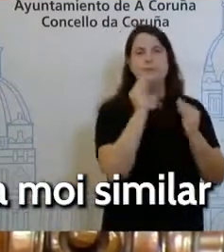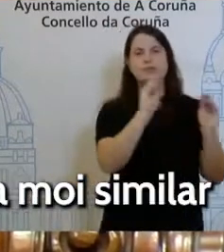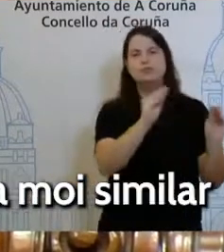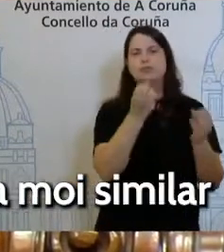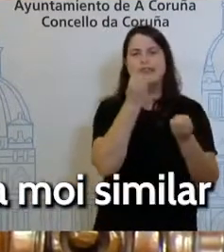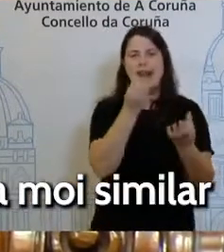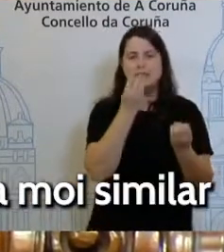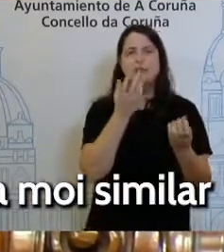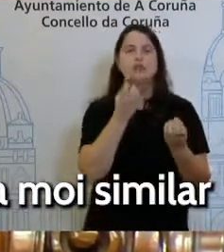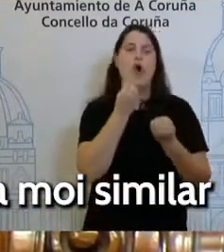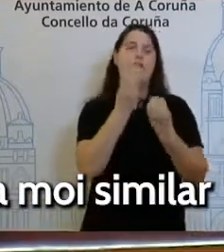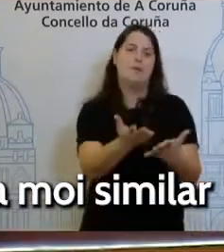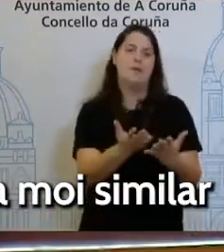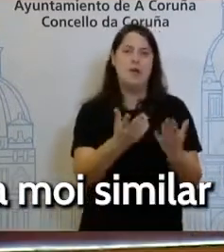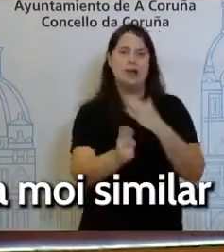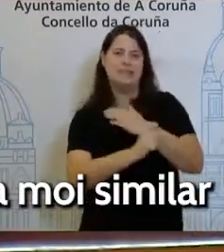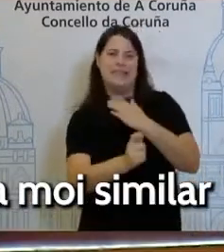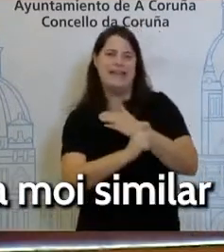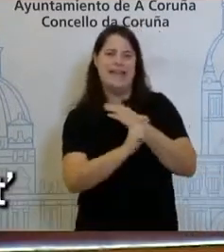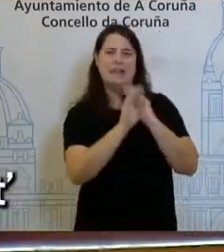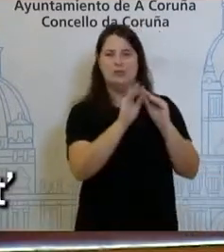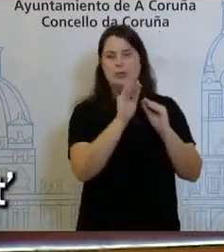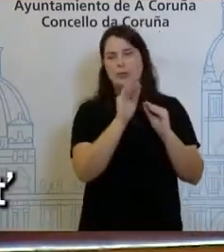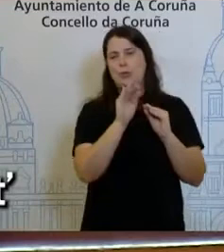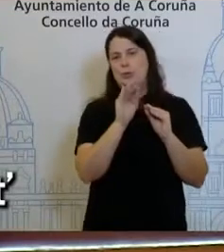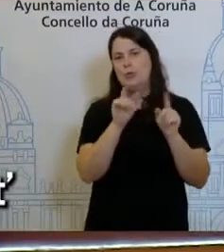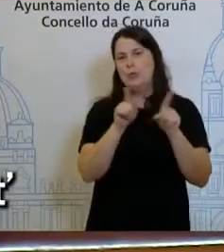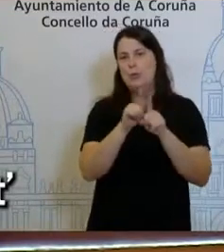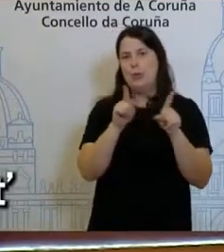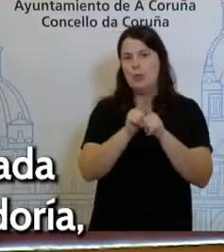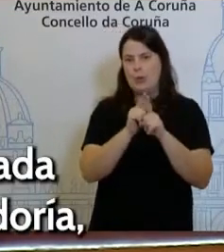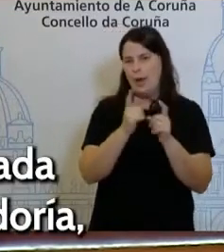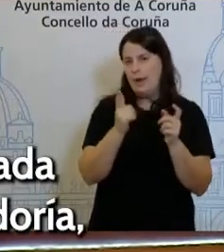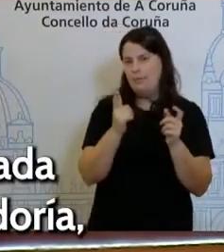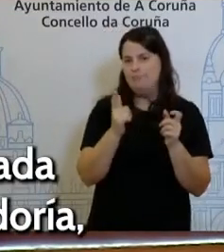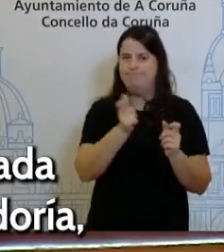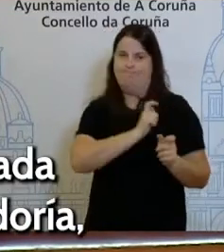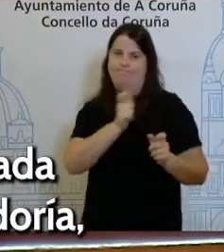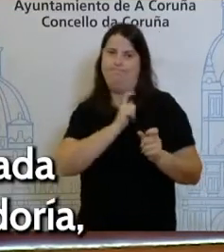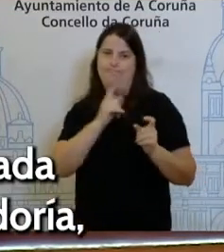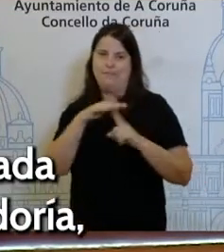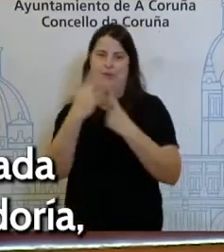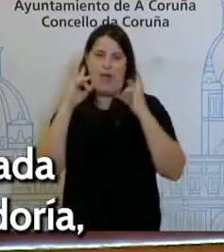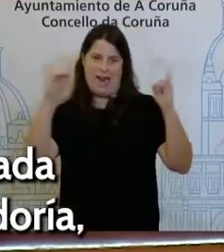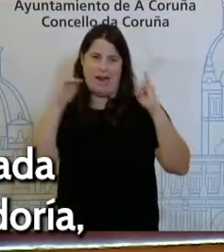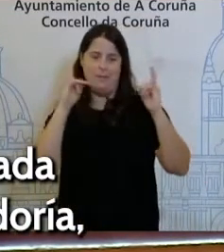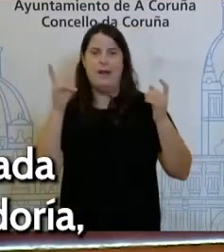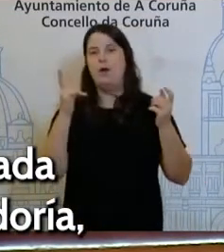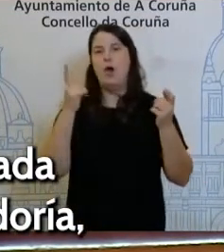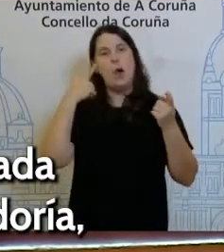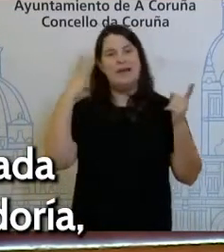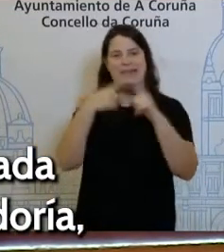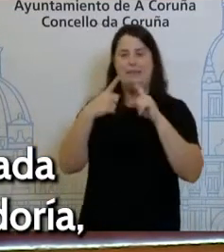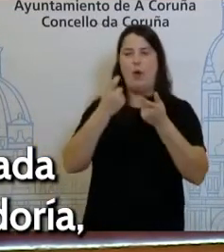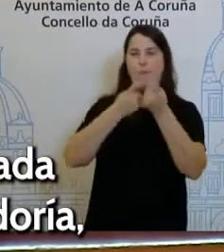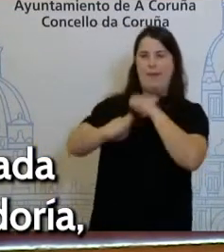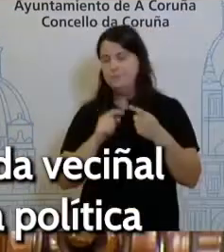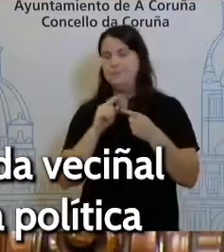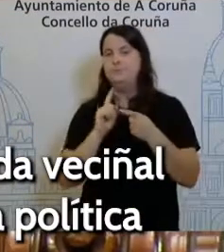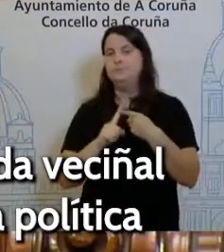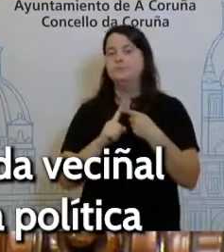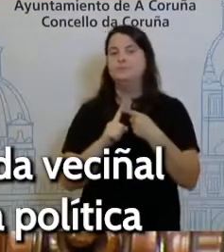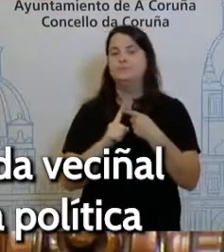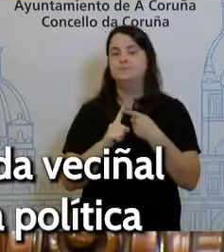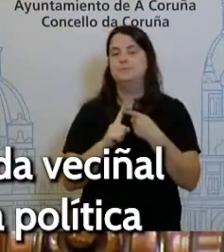a información nunha estrategia moi semellante a de Securitas Direct, non? Unha información moi sesgada pois para vendernos a súa